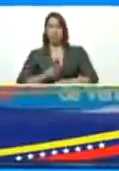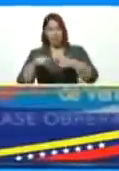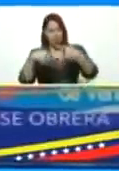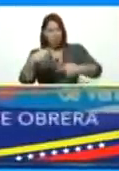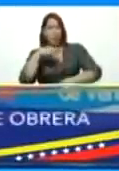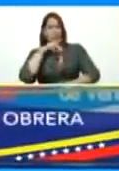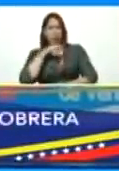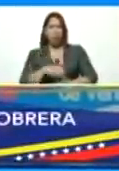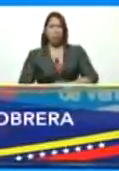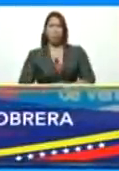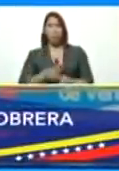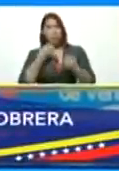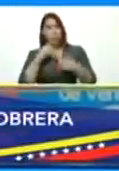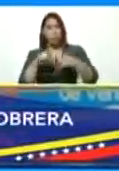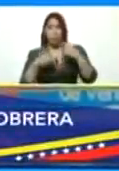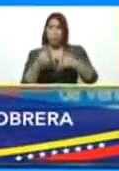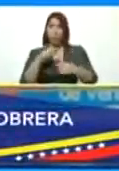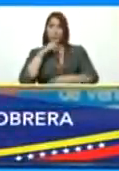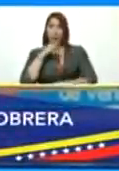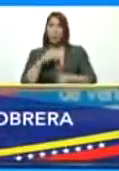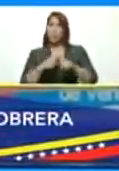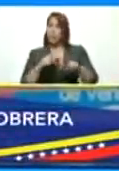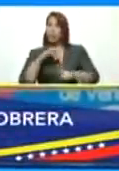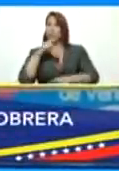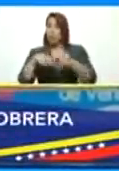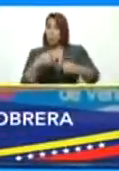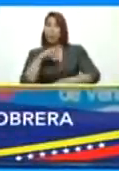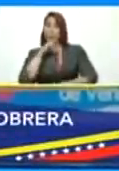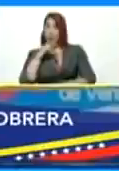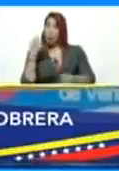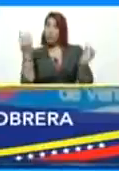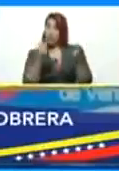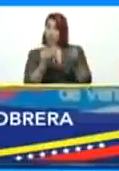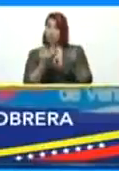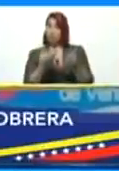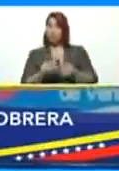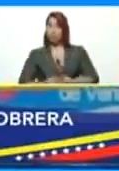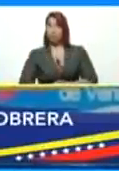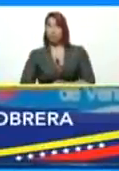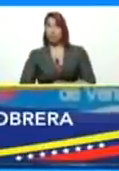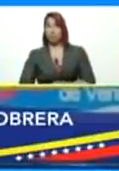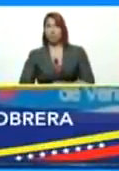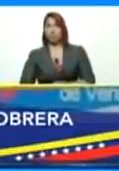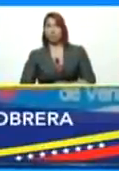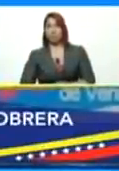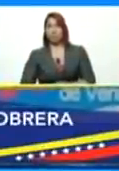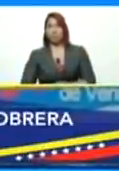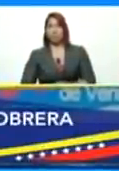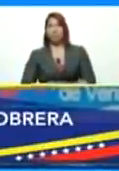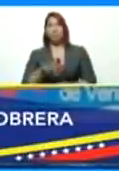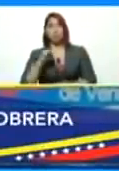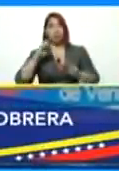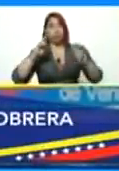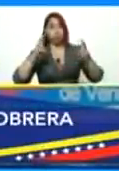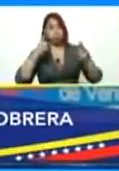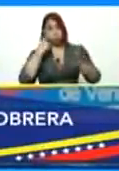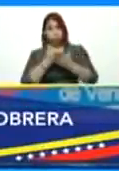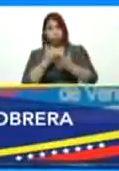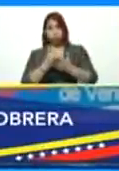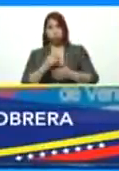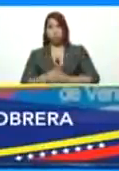bueno después hablamos pero después hablamos de verdad aquí están los temas fíjense